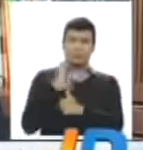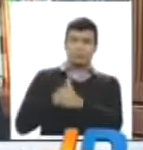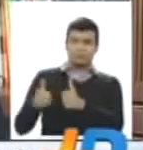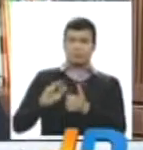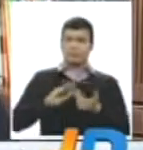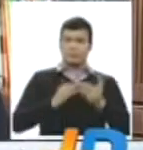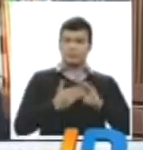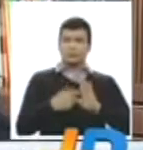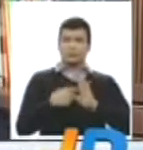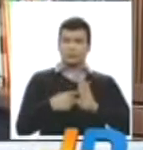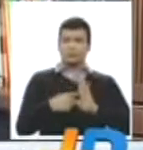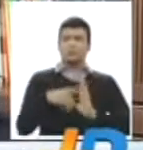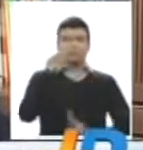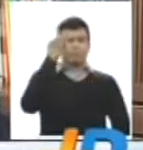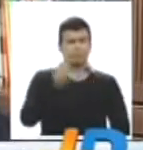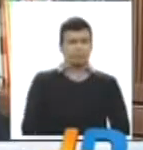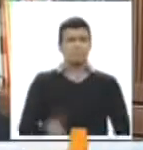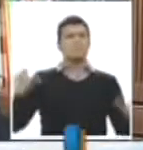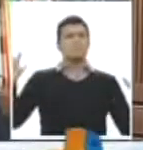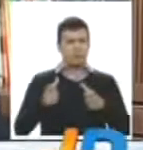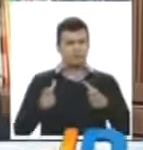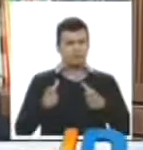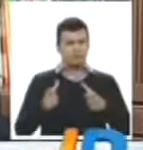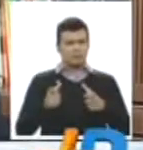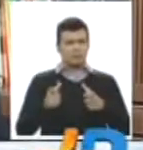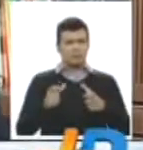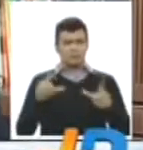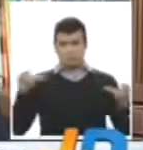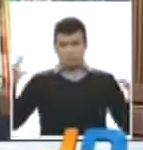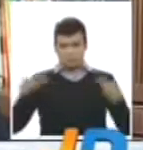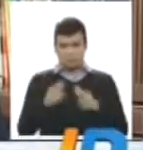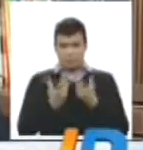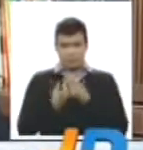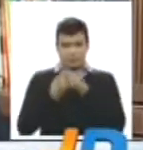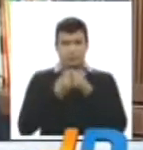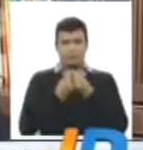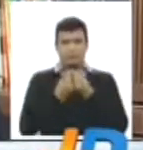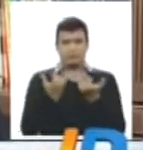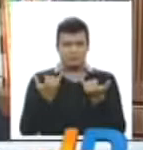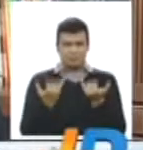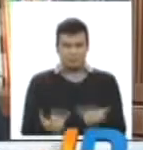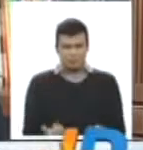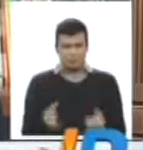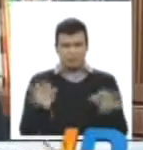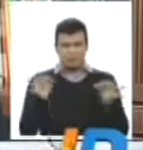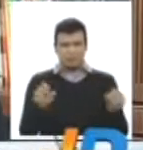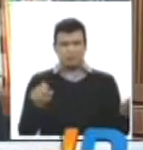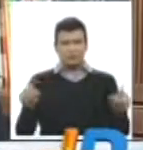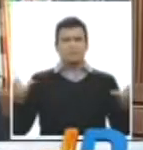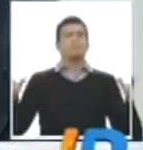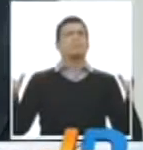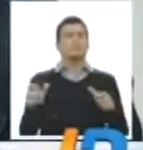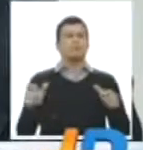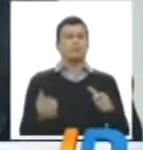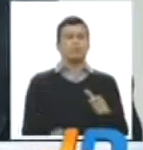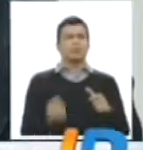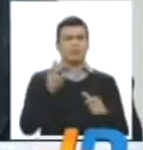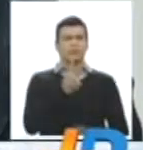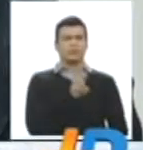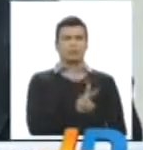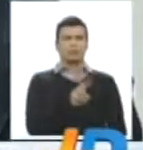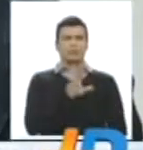la comunidad, tomó la decisión de reducirse. Así que el Consejo Superior actualmente va a quedar conformado